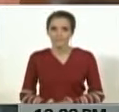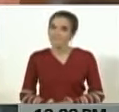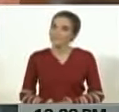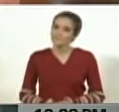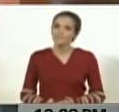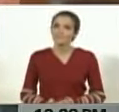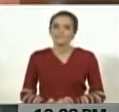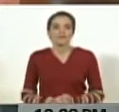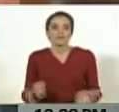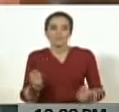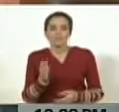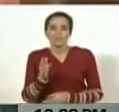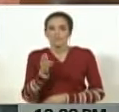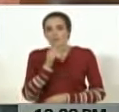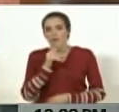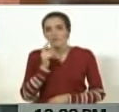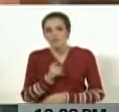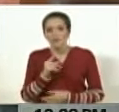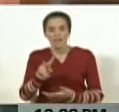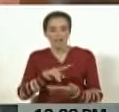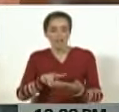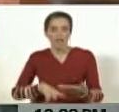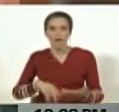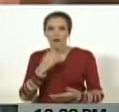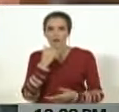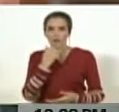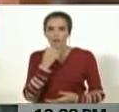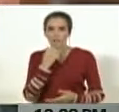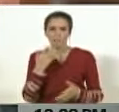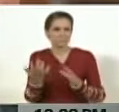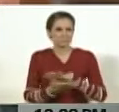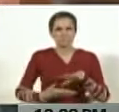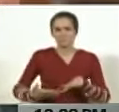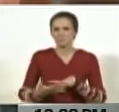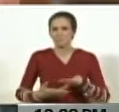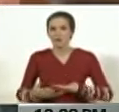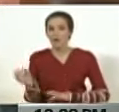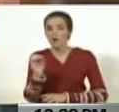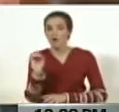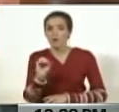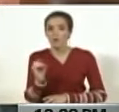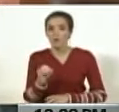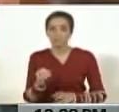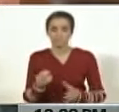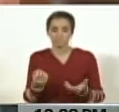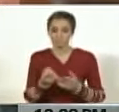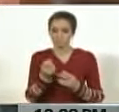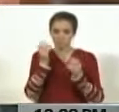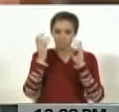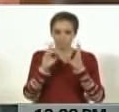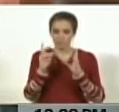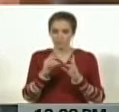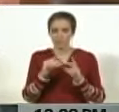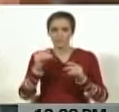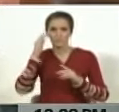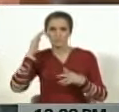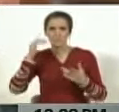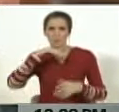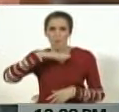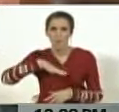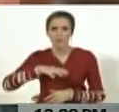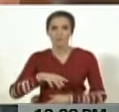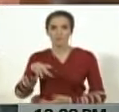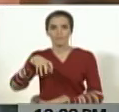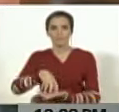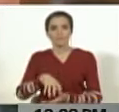eso no hay que verla como algo, ni que es un desastre, ni que es una epopeya, ni que es un hito histórico en el país,